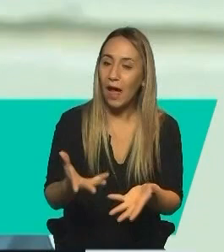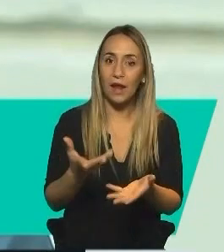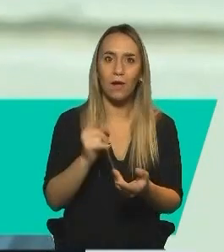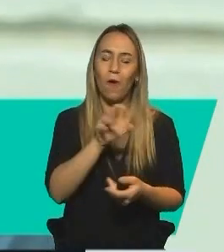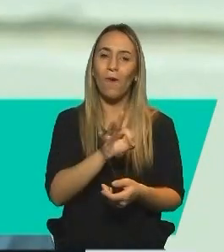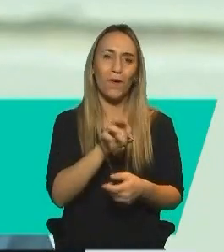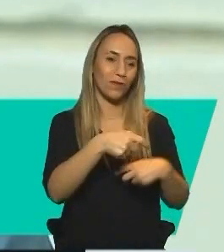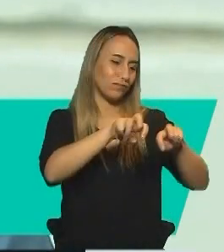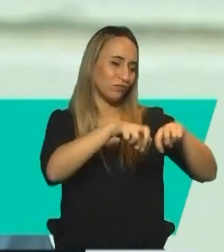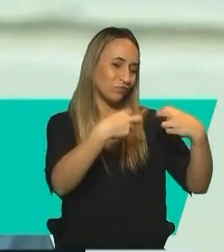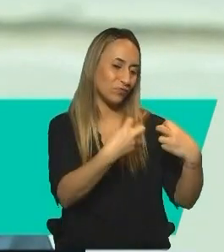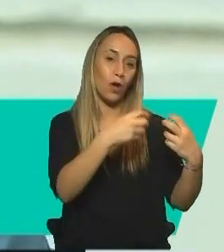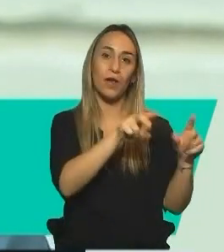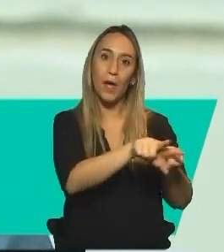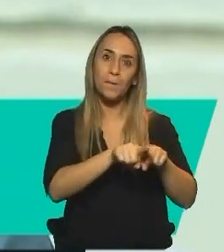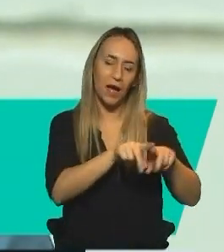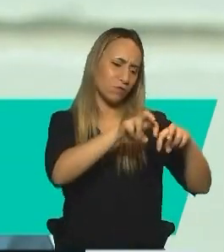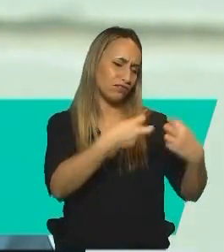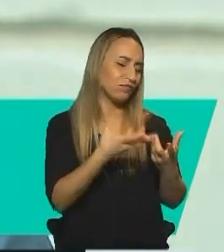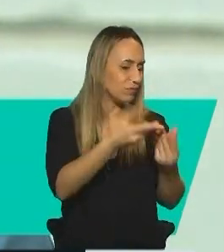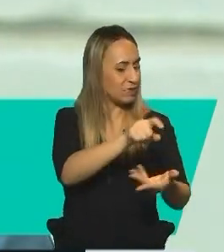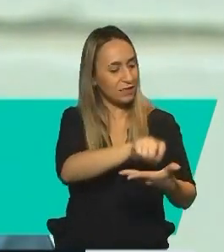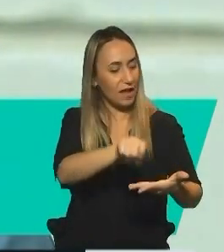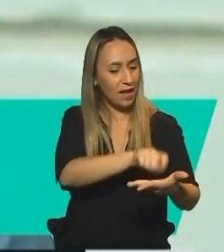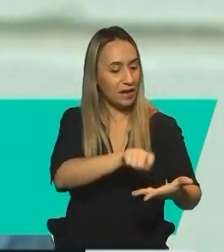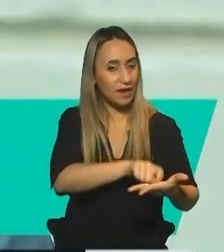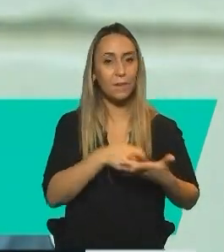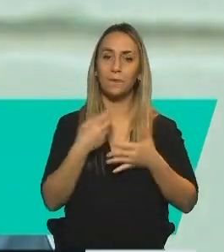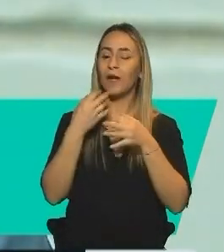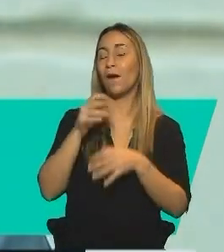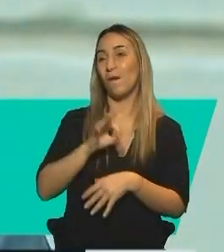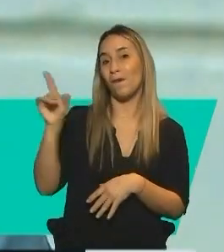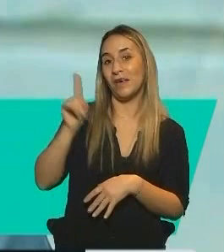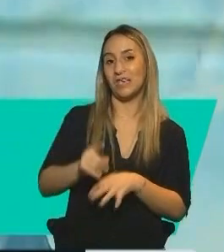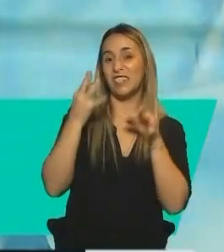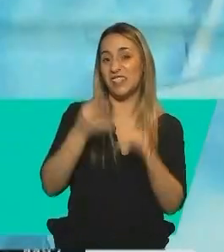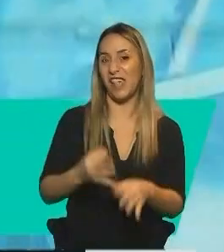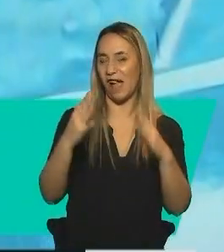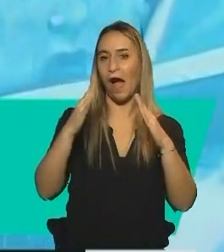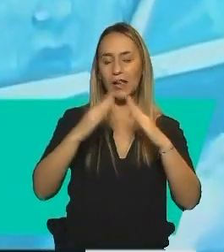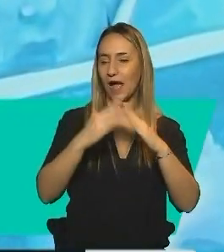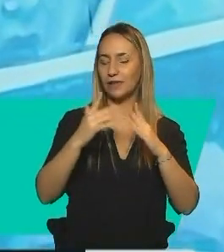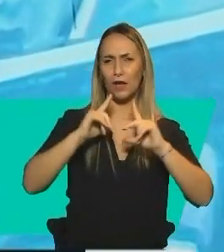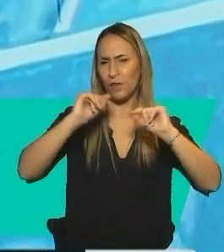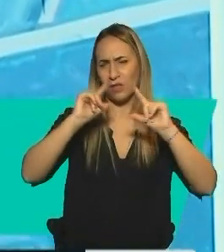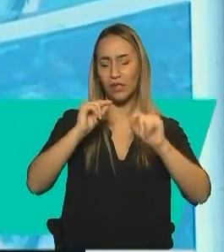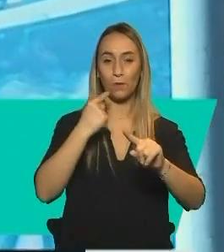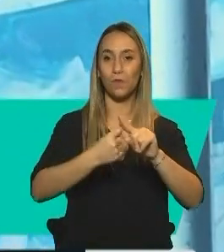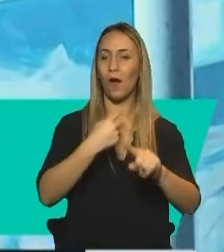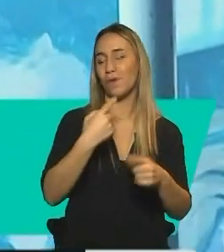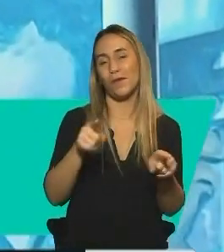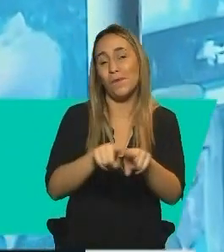hermanos a hacer las tareas, llegar a la casa, rezongar, como cualquier madre de 3 hijos adolescentes.